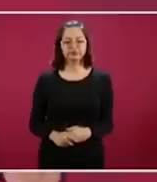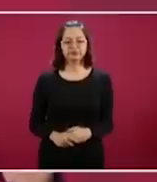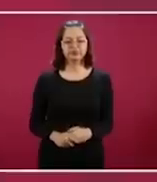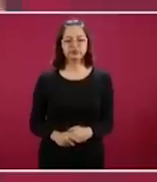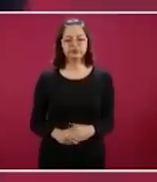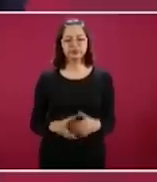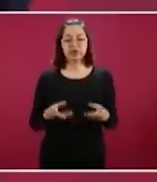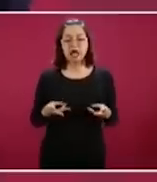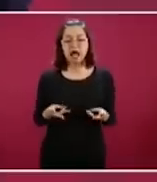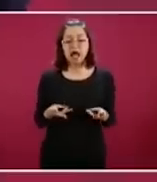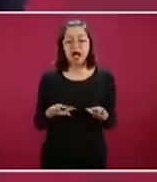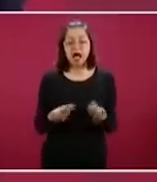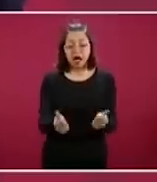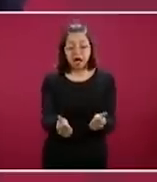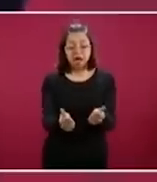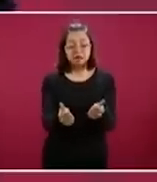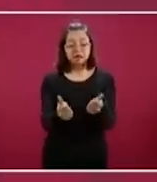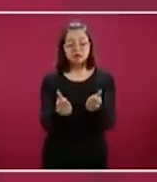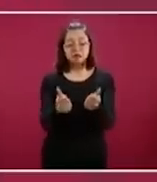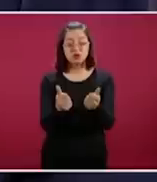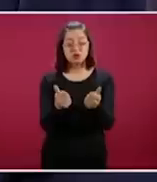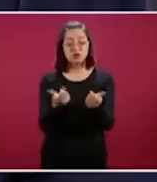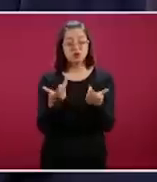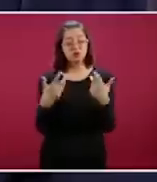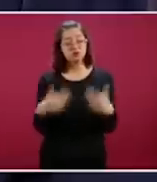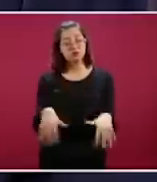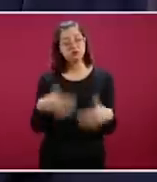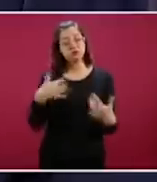Todo el gasto de operación,